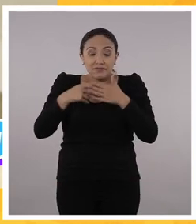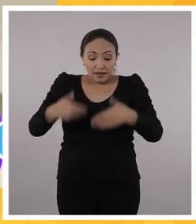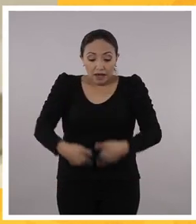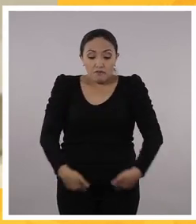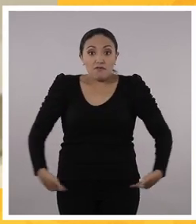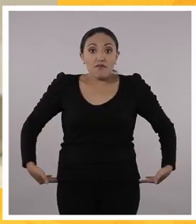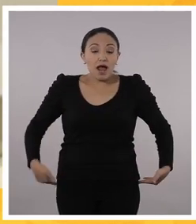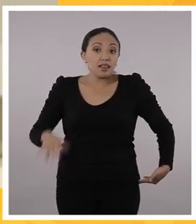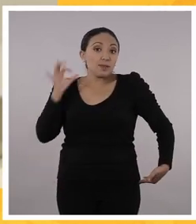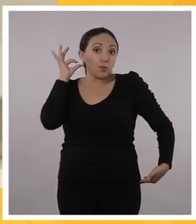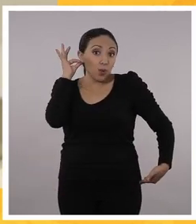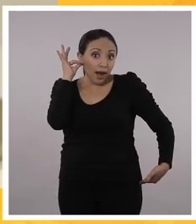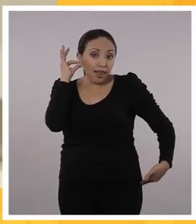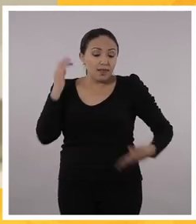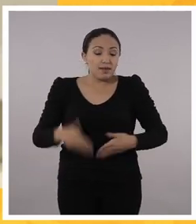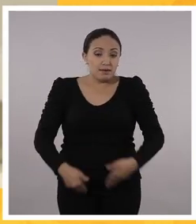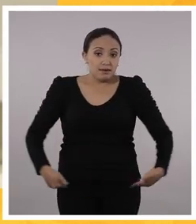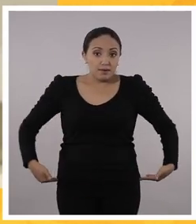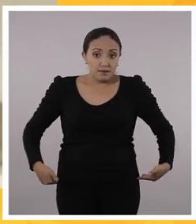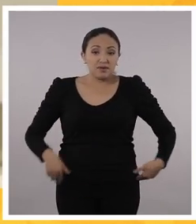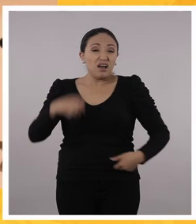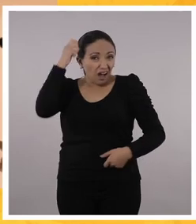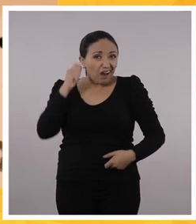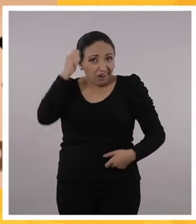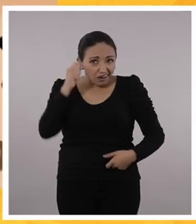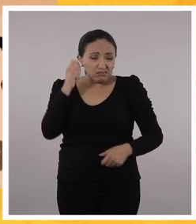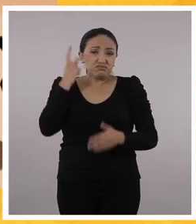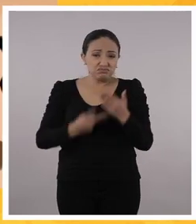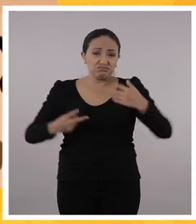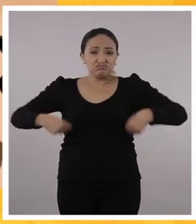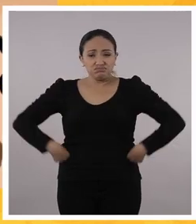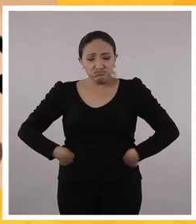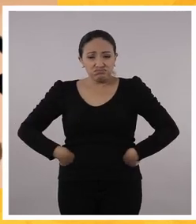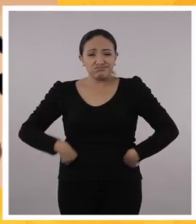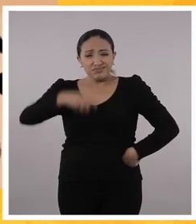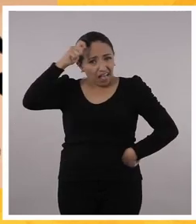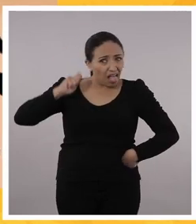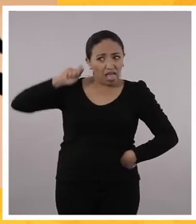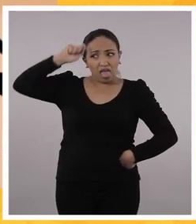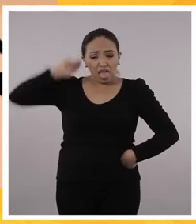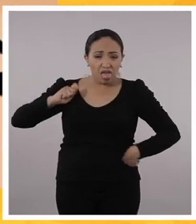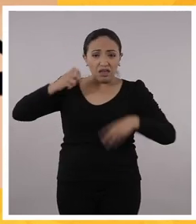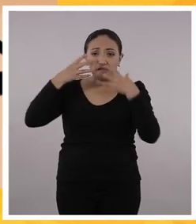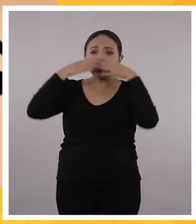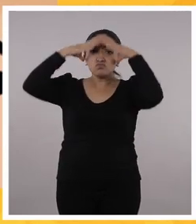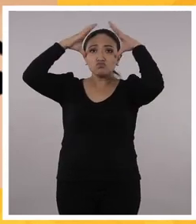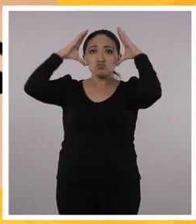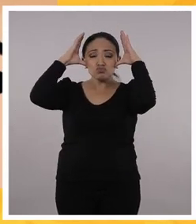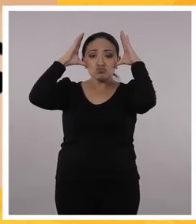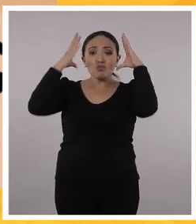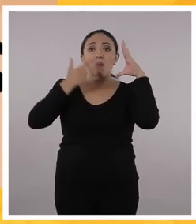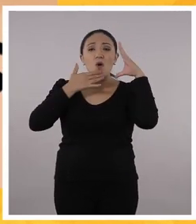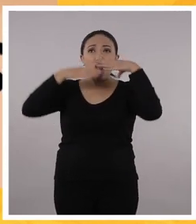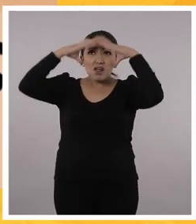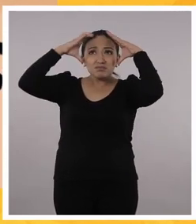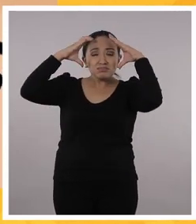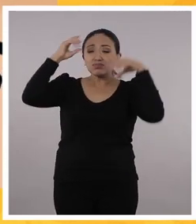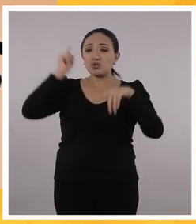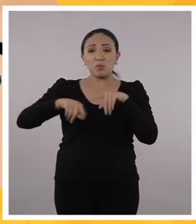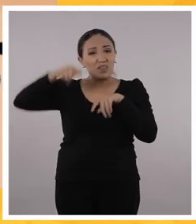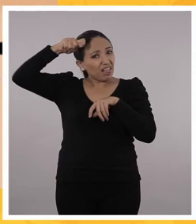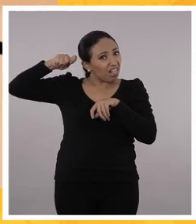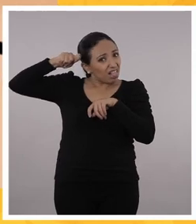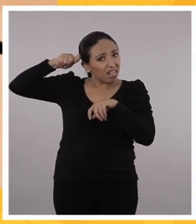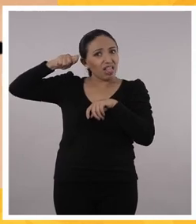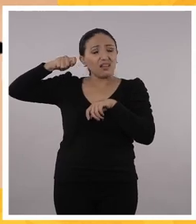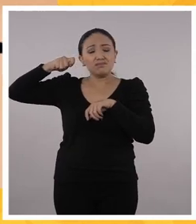las mujeres con el arco iris, y solo le faltaba el cabello. Ella quería peinarse y ponerse la diadema de cintas de colores, pero el cepillo se